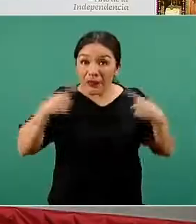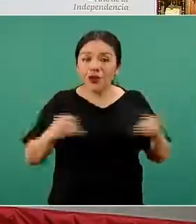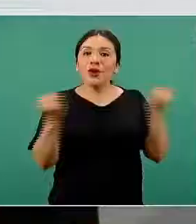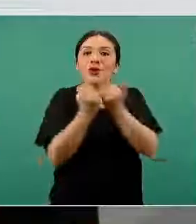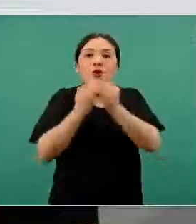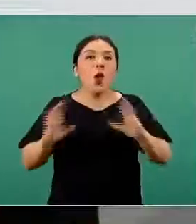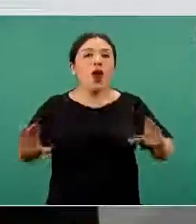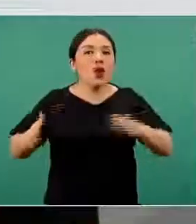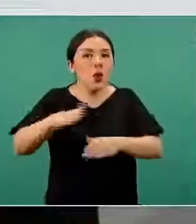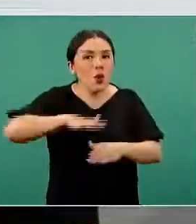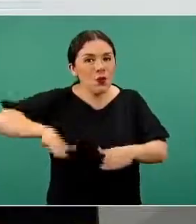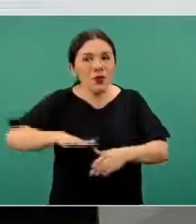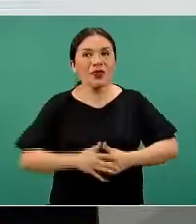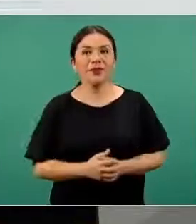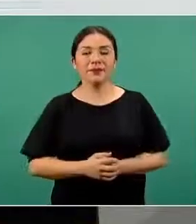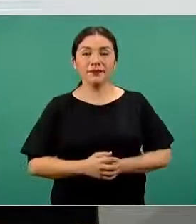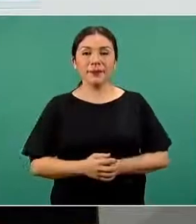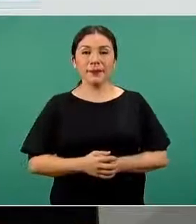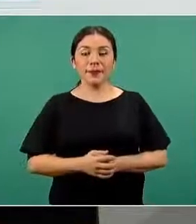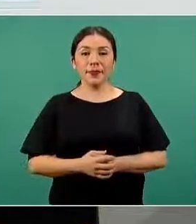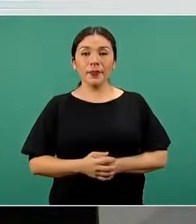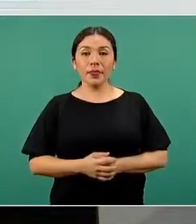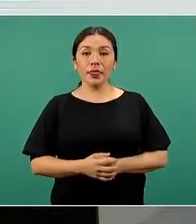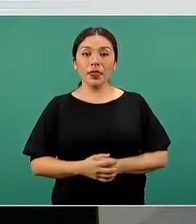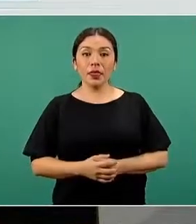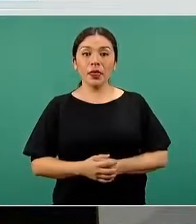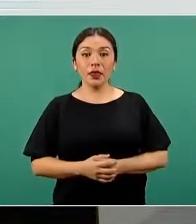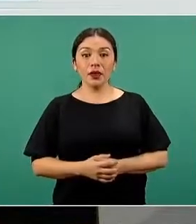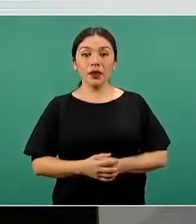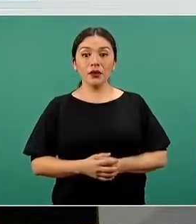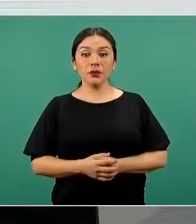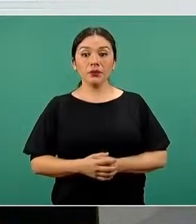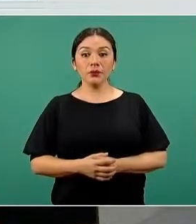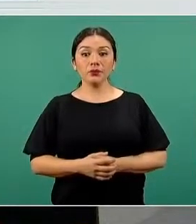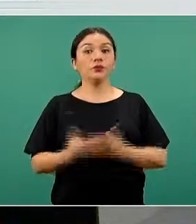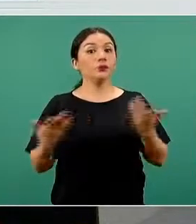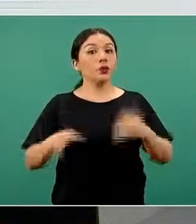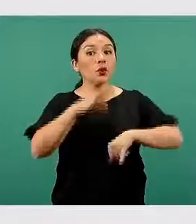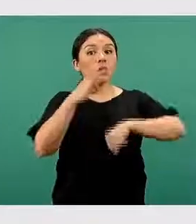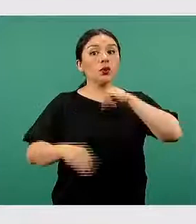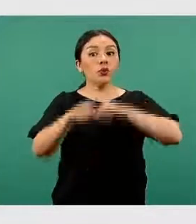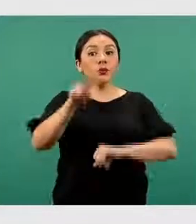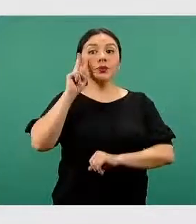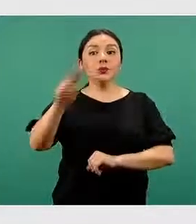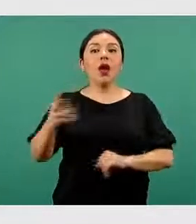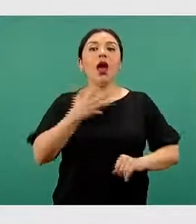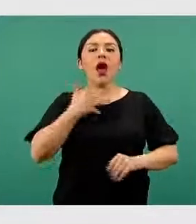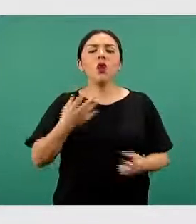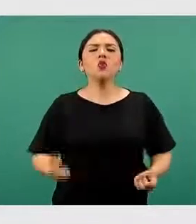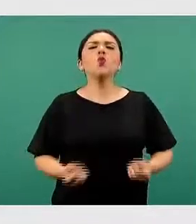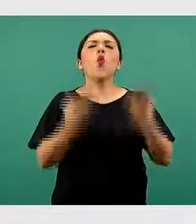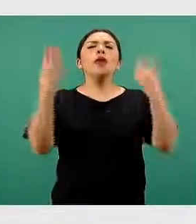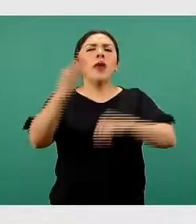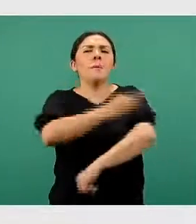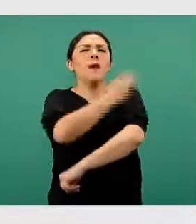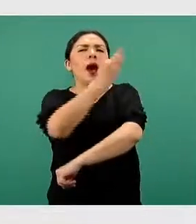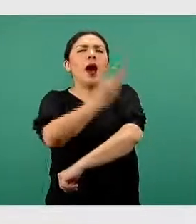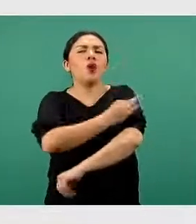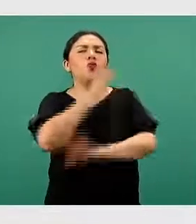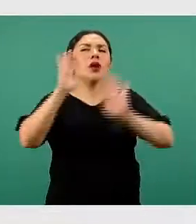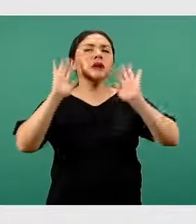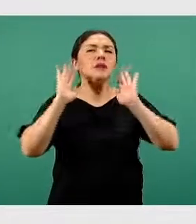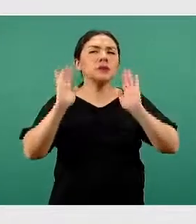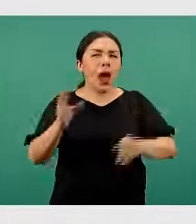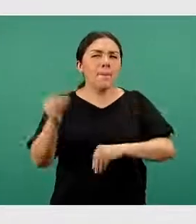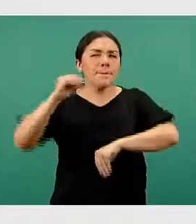la comunidad. Si me pasa la siguiente, por favor. Y al final tenemos el total de dosis aplicadas que